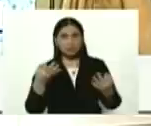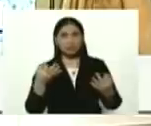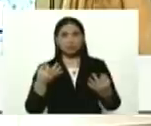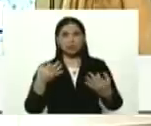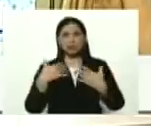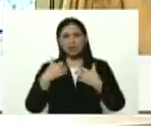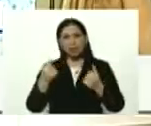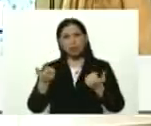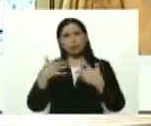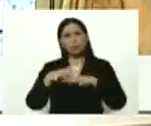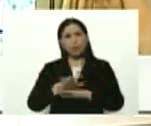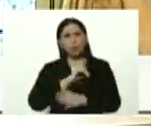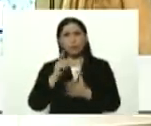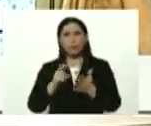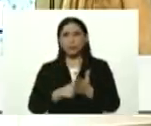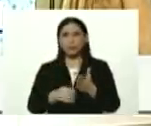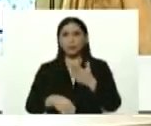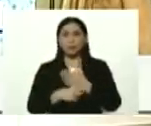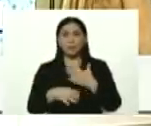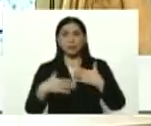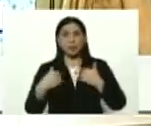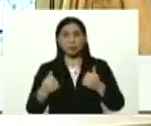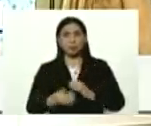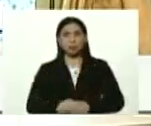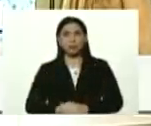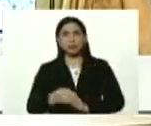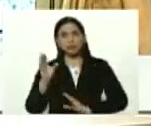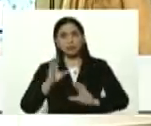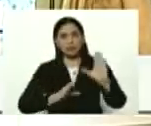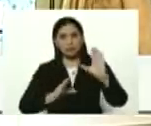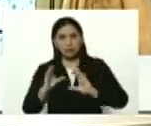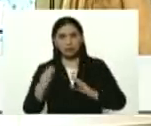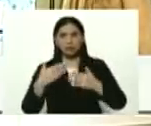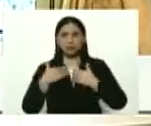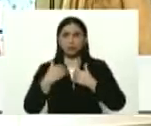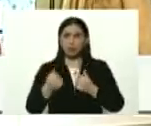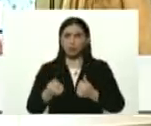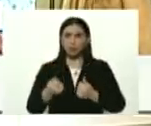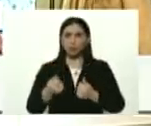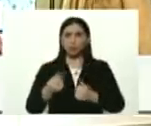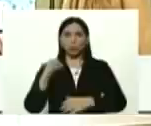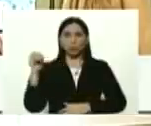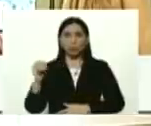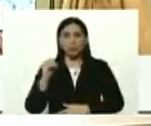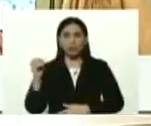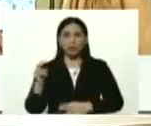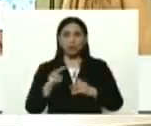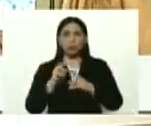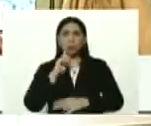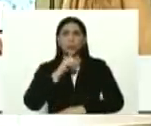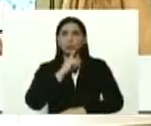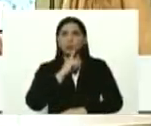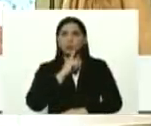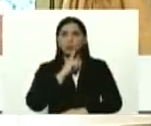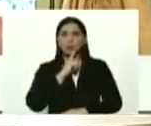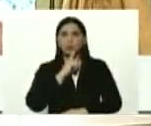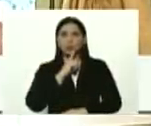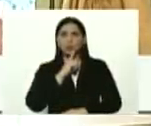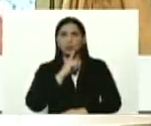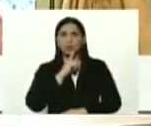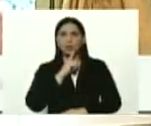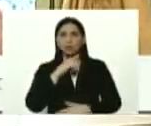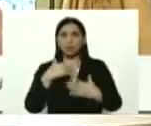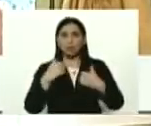salud complementaria. Va la salud científica, la salud occidental, conocida como tal, con la